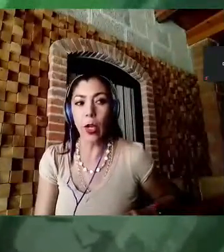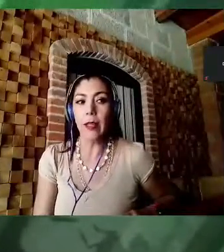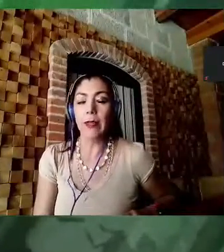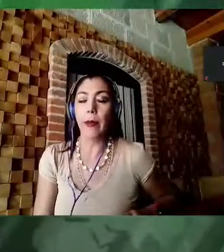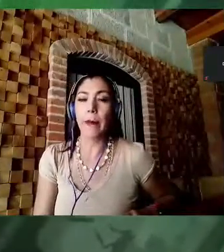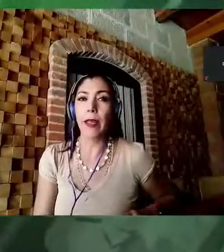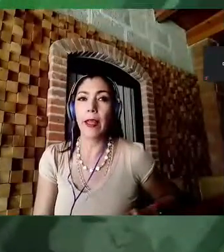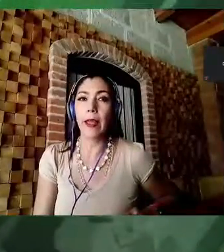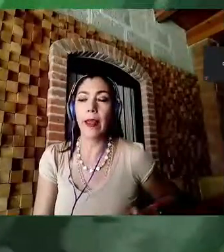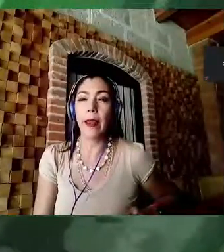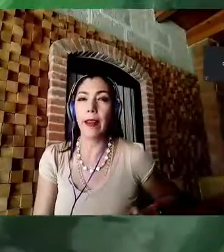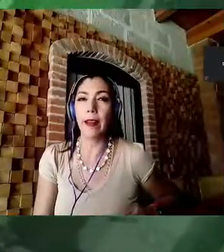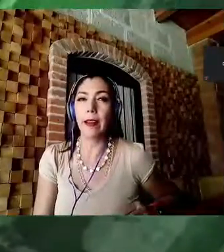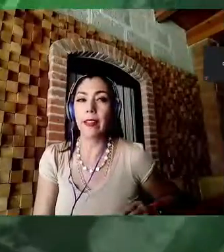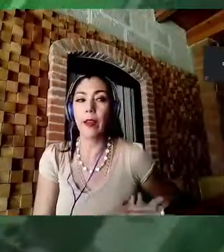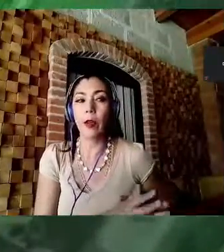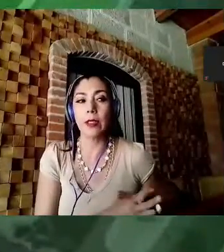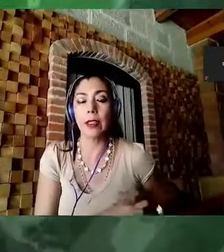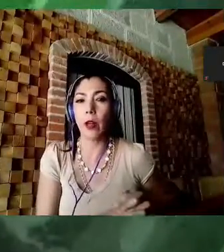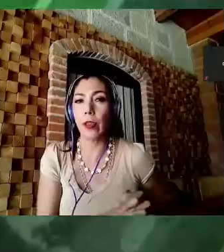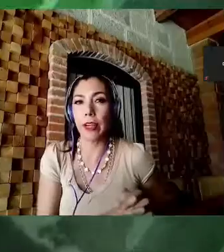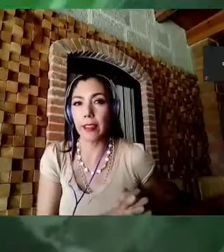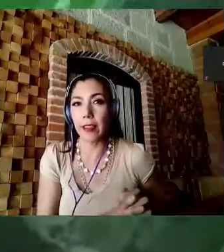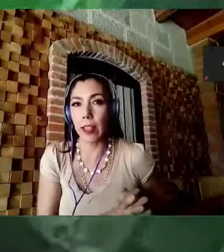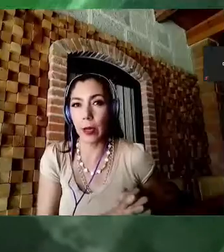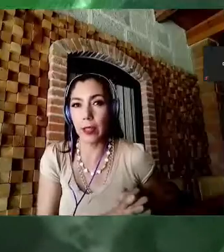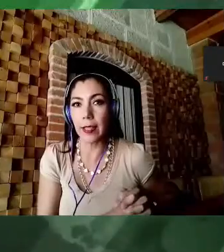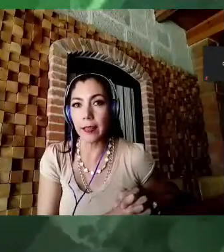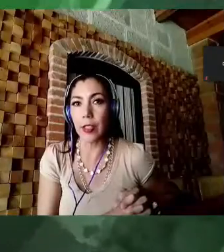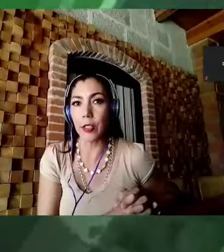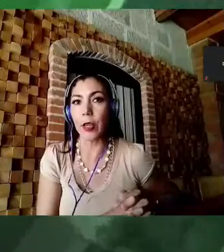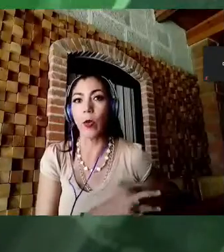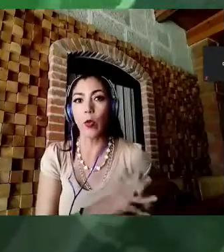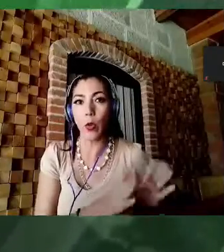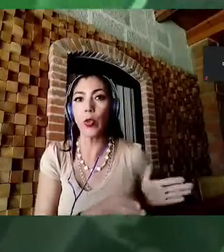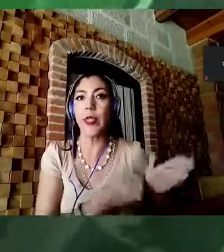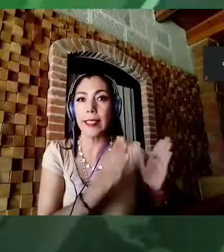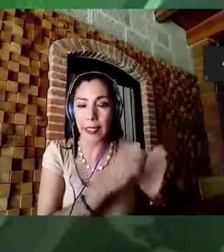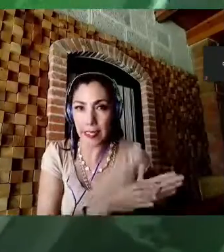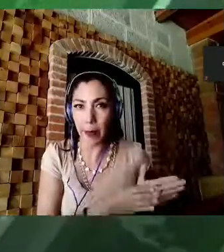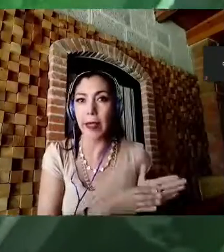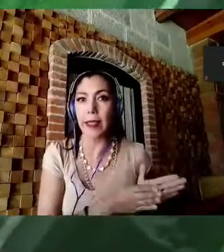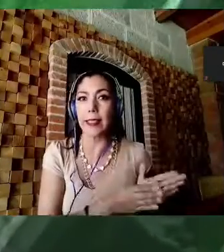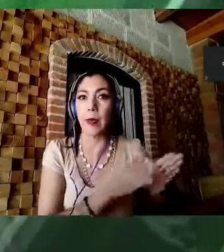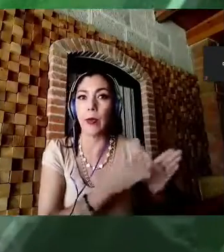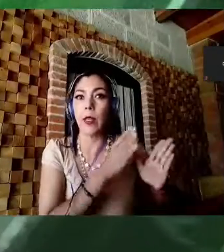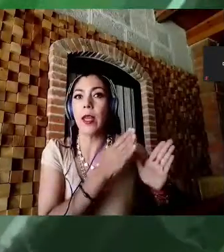momento también el Centro Estatal contra las Adicciones. Han dicho que unos